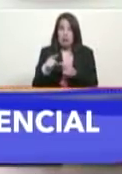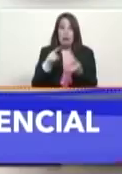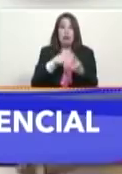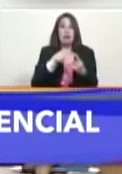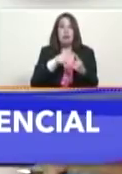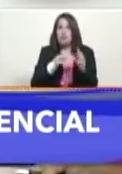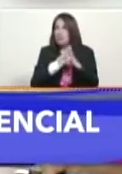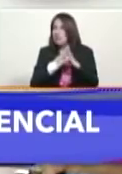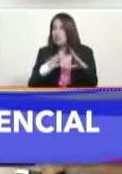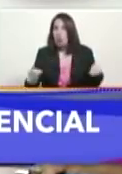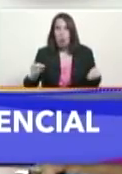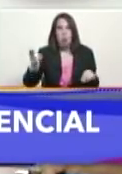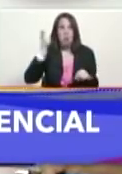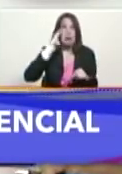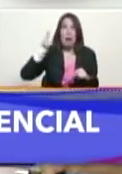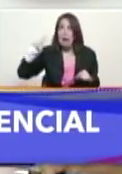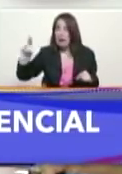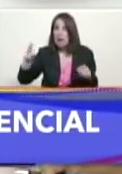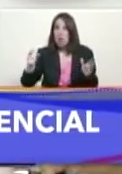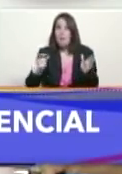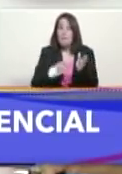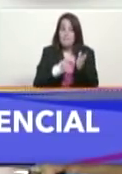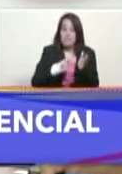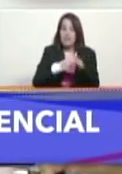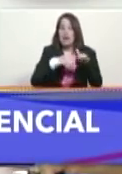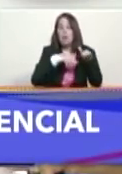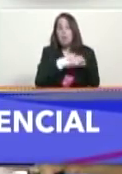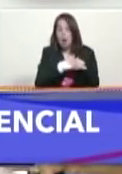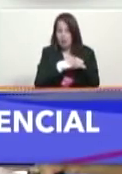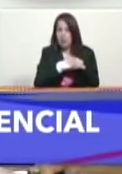una radio con sus pilas seguras